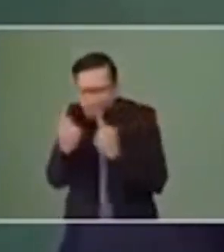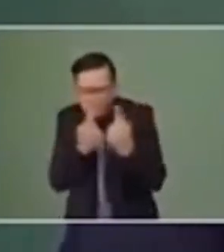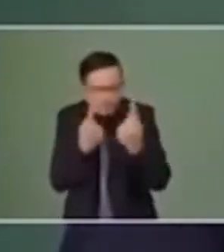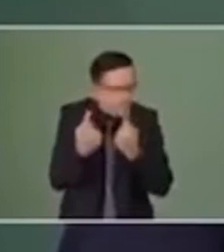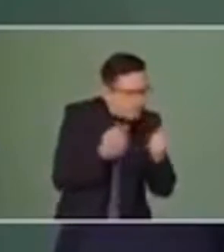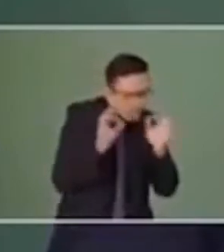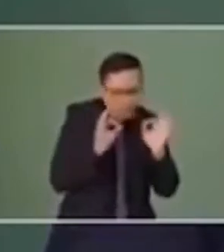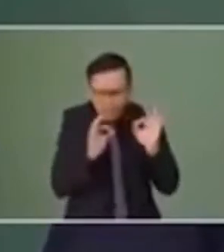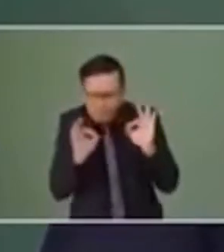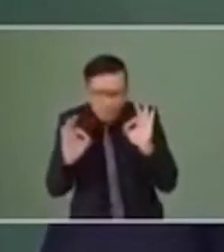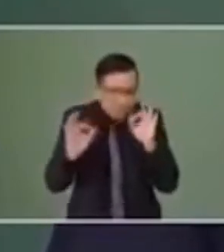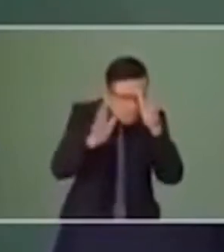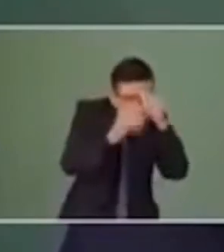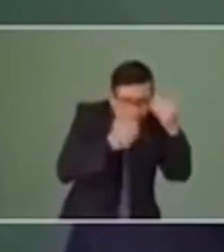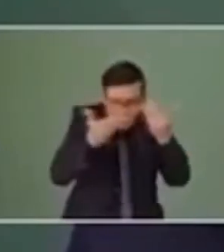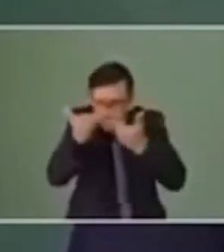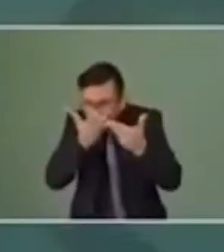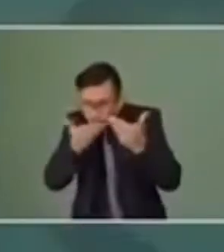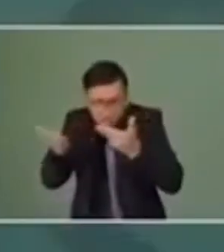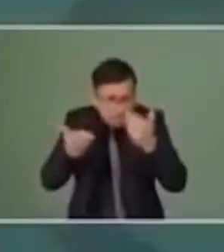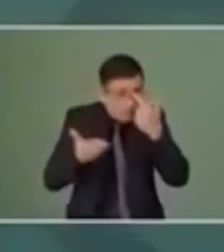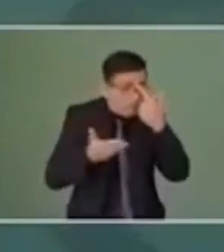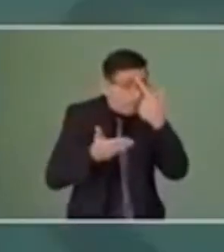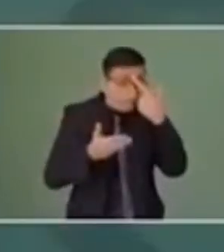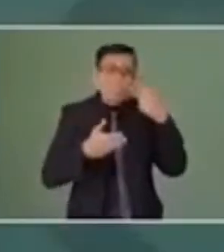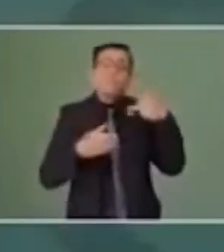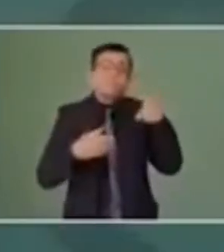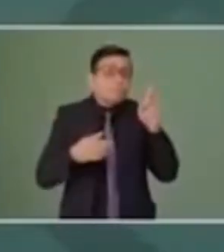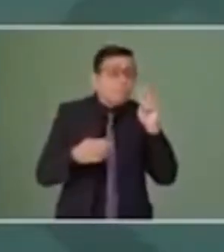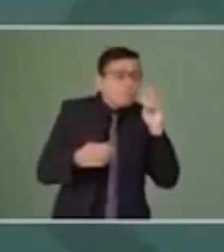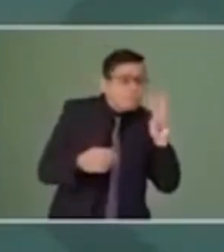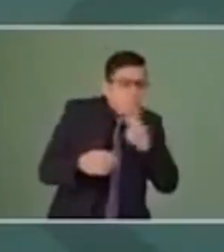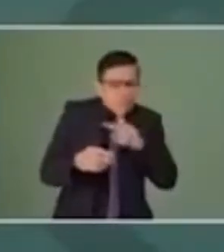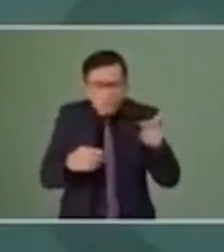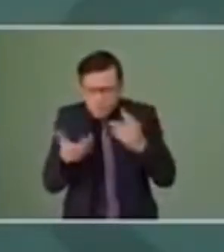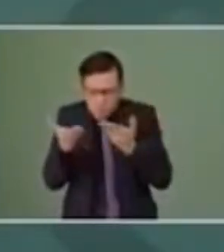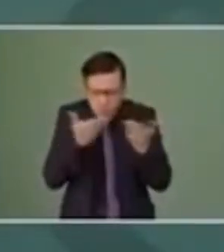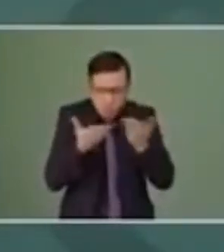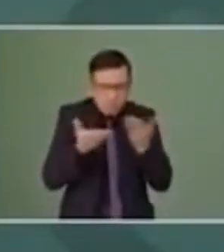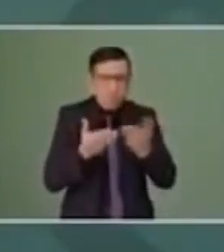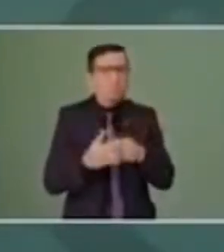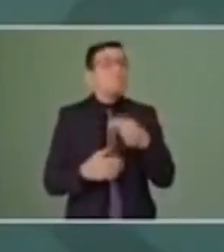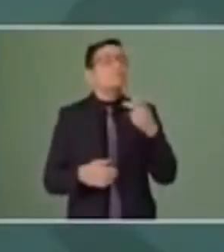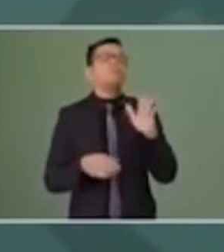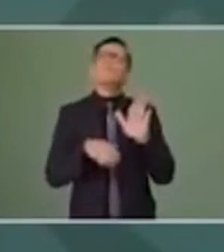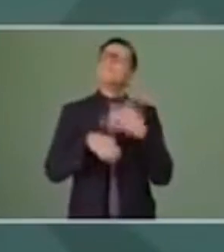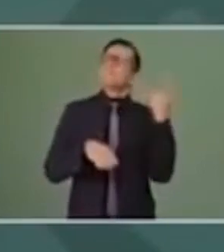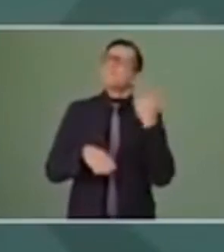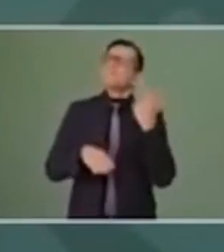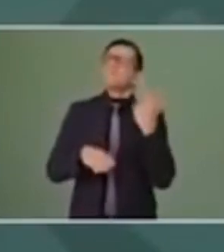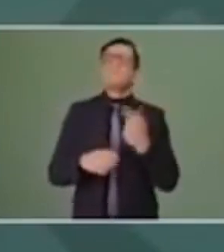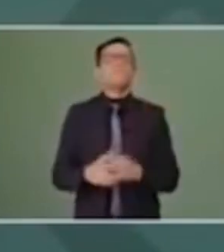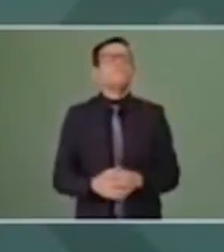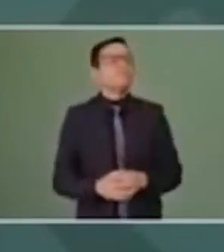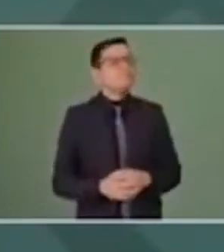a ver si queremos enjuiciar a las salinas por qué